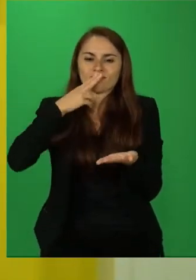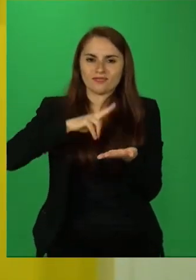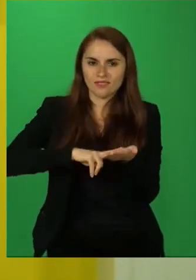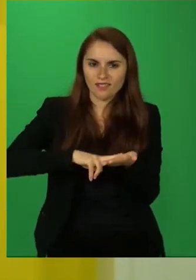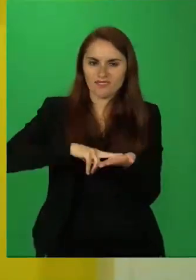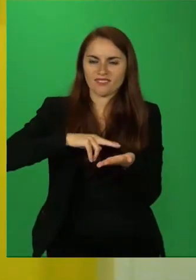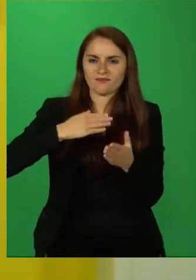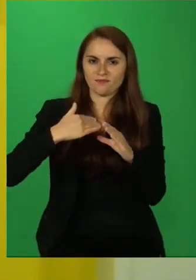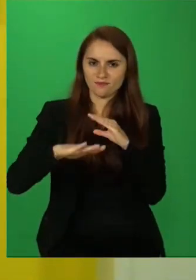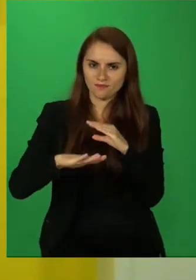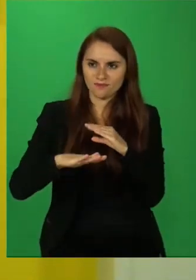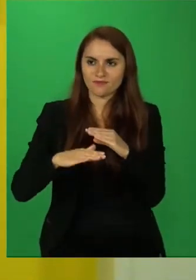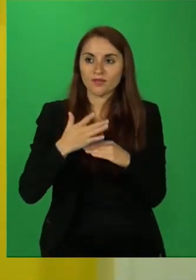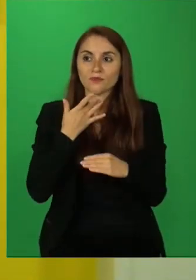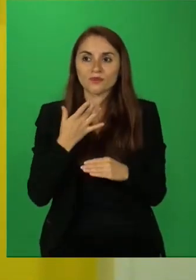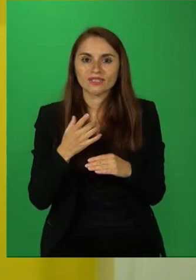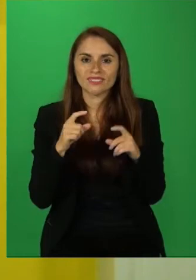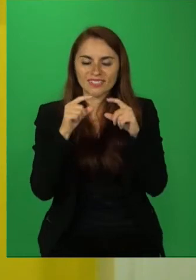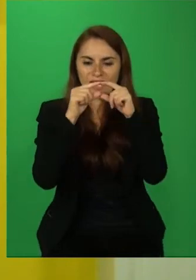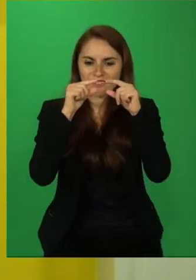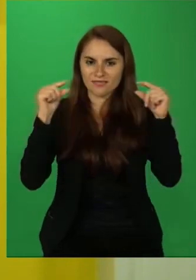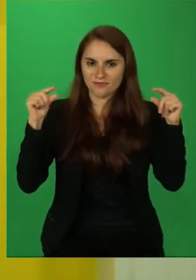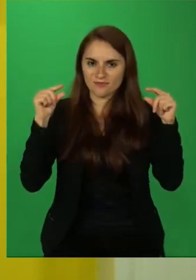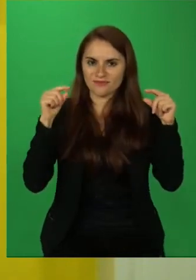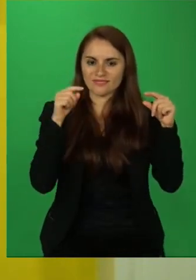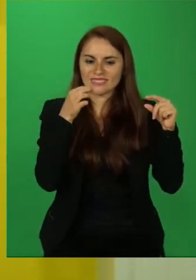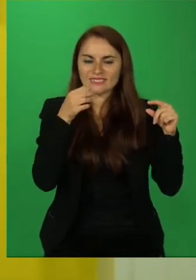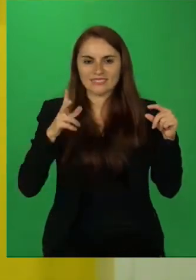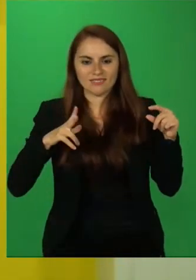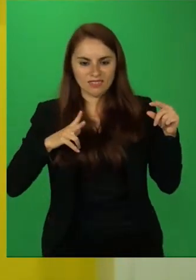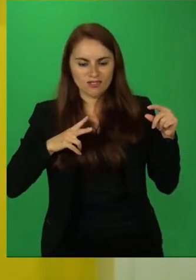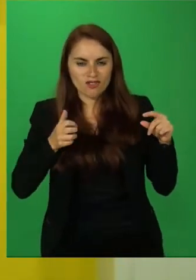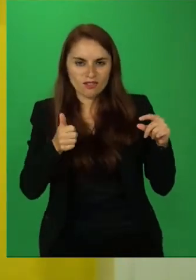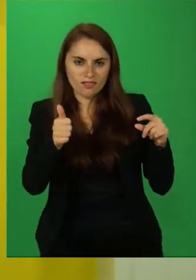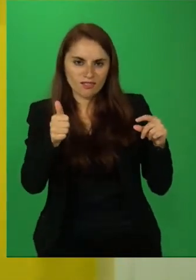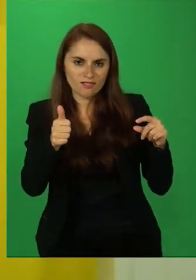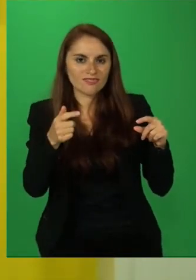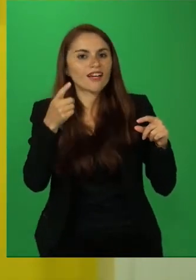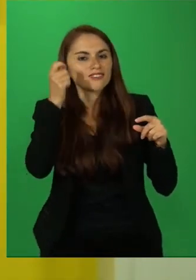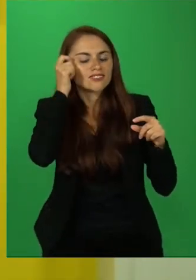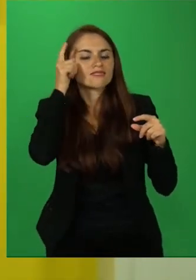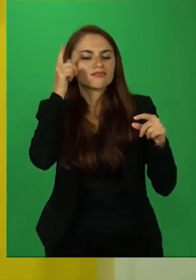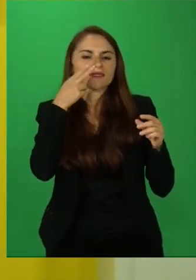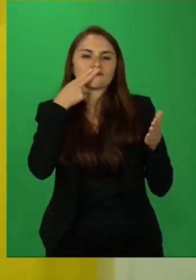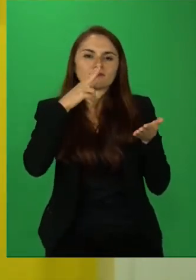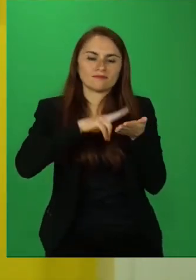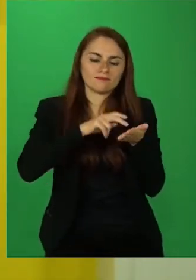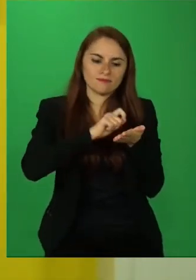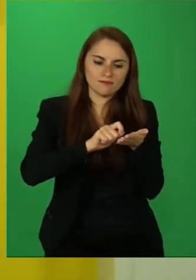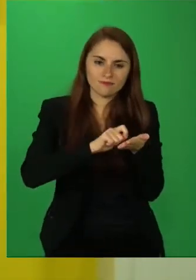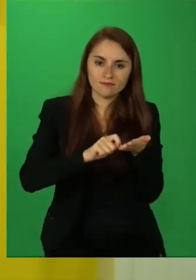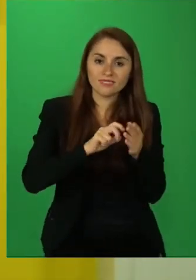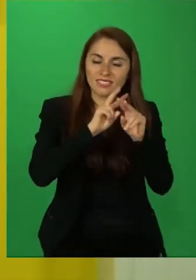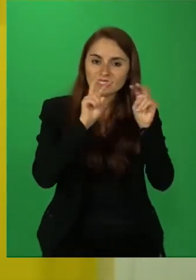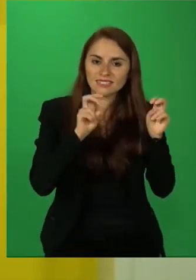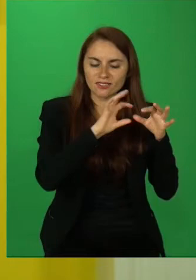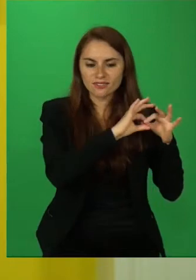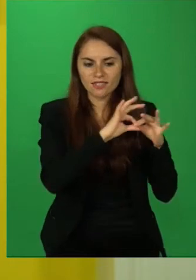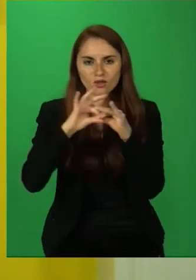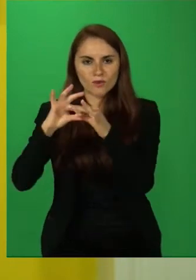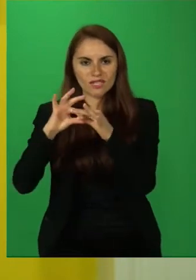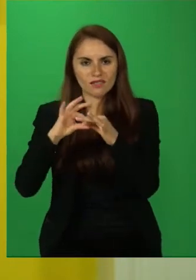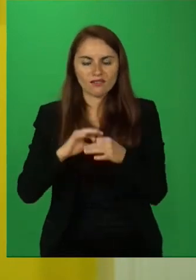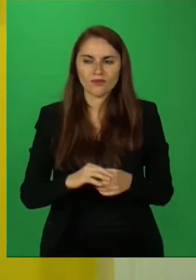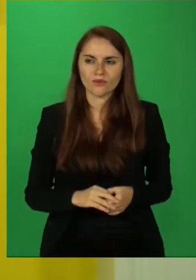director. ¿Por qué? Por el encabezado de la carta. Por lo tanto, es un texto argumentativo. Vamos al